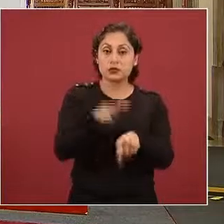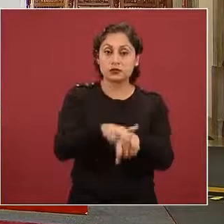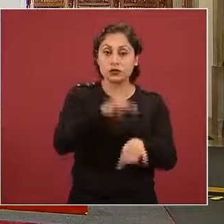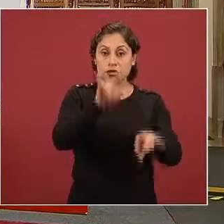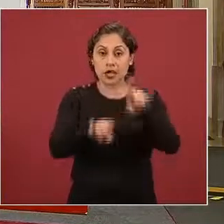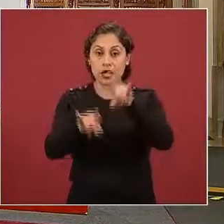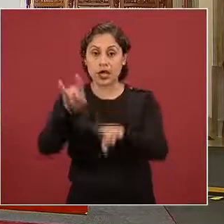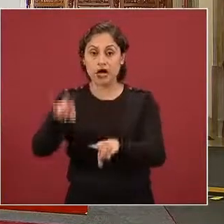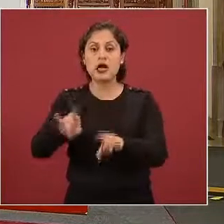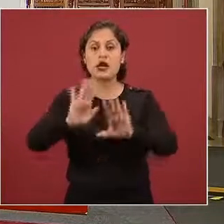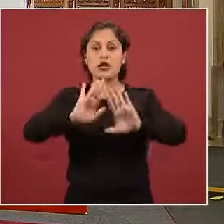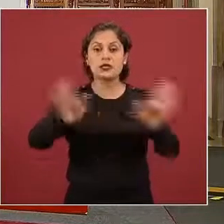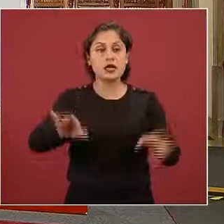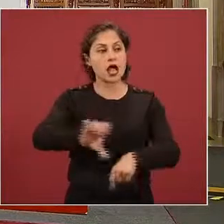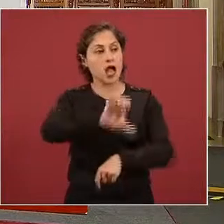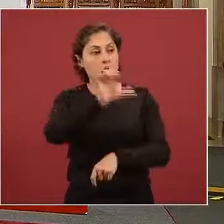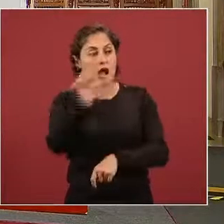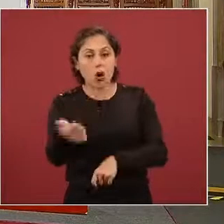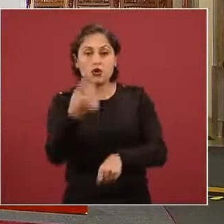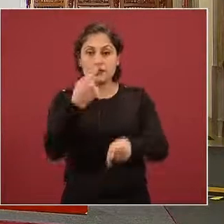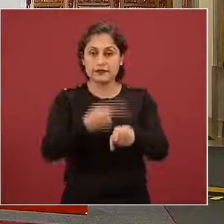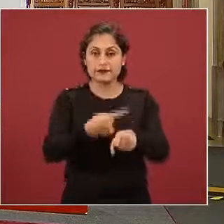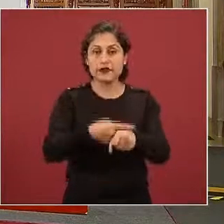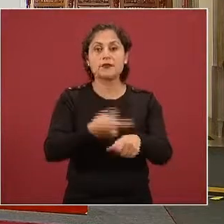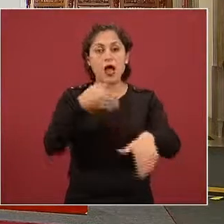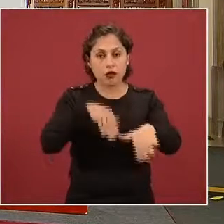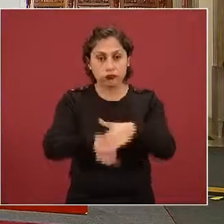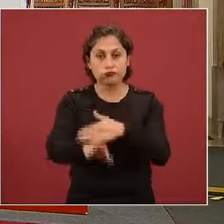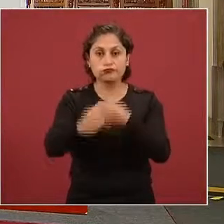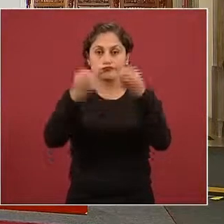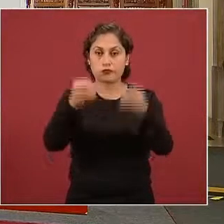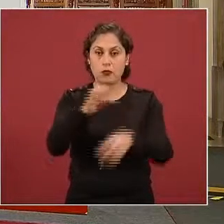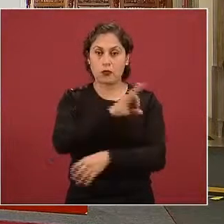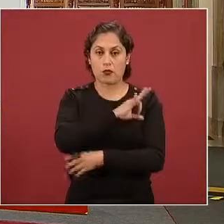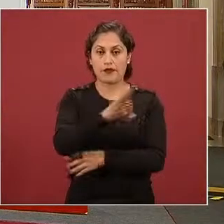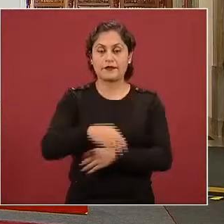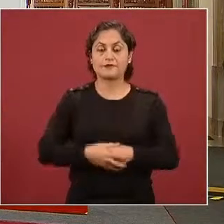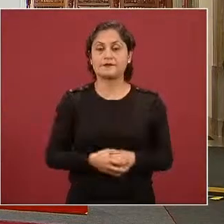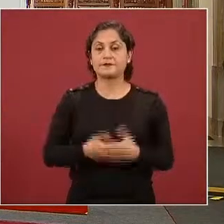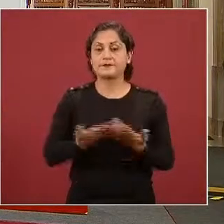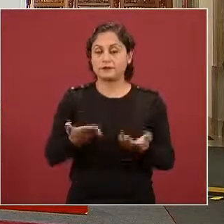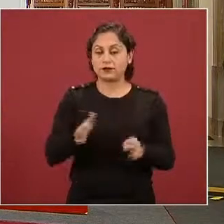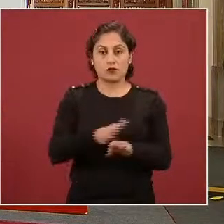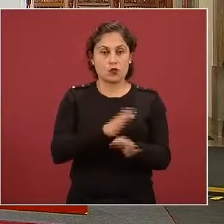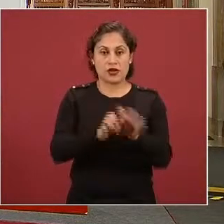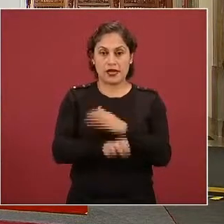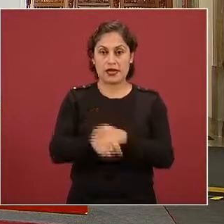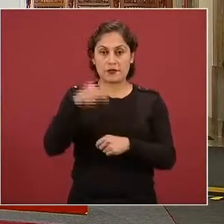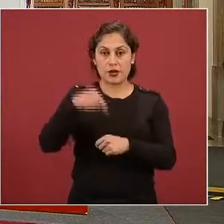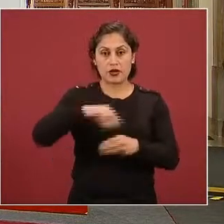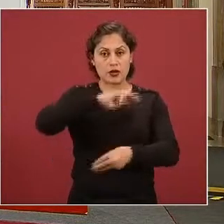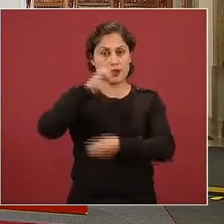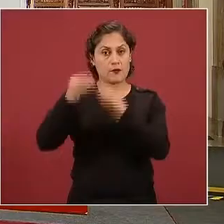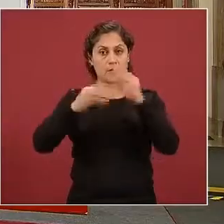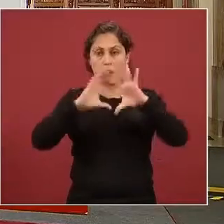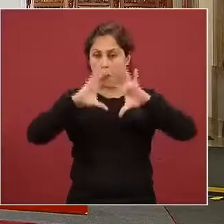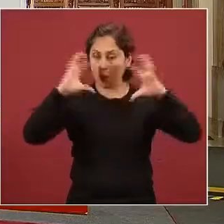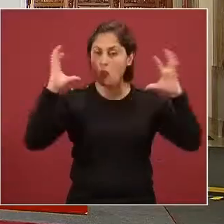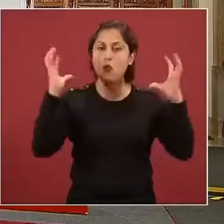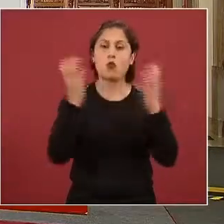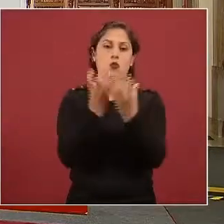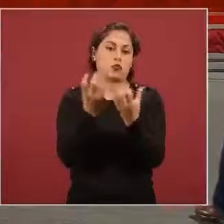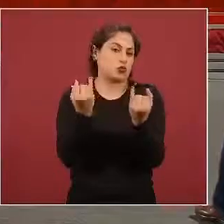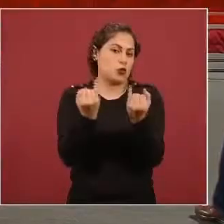otros padecimientos distintos a COVID. Una de las afecciones que ocurrieron en el mundo entero y desde luego también en